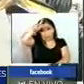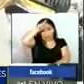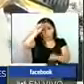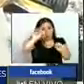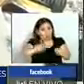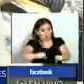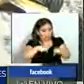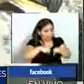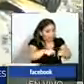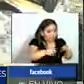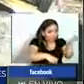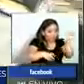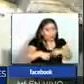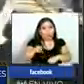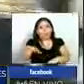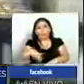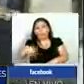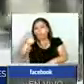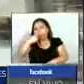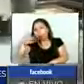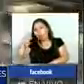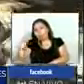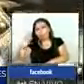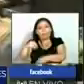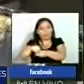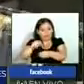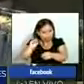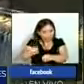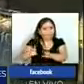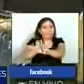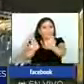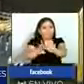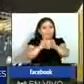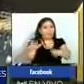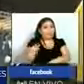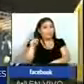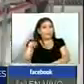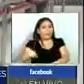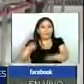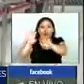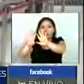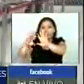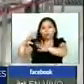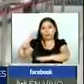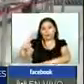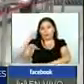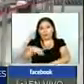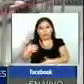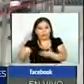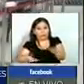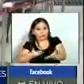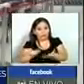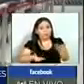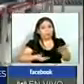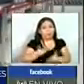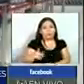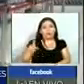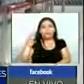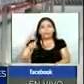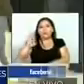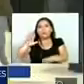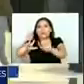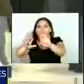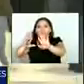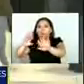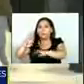supermercados Las farmacias Y los bancos Estuvieran abiertos En Perú Hay más de 90 centros Comerciales Que generan empleo Para más de 180 mil